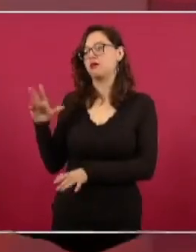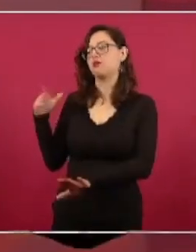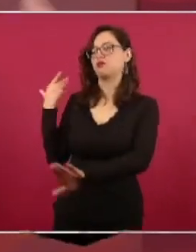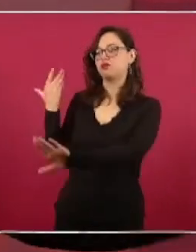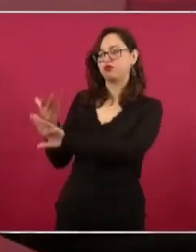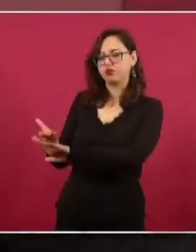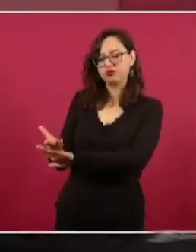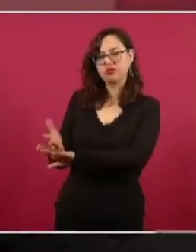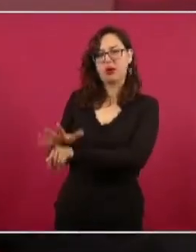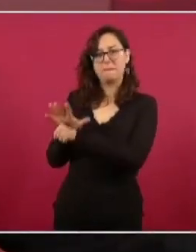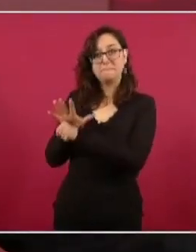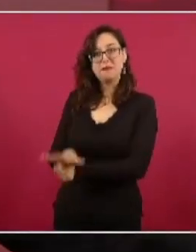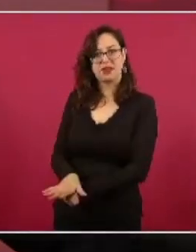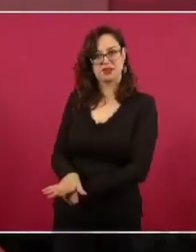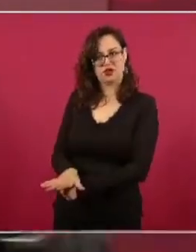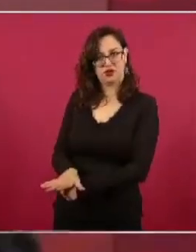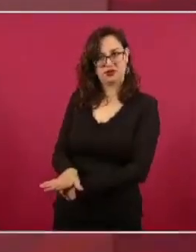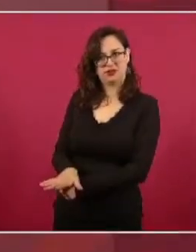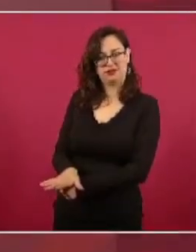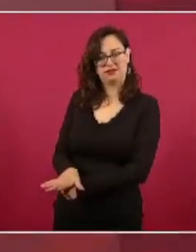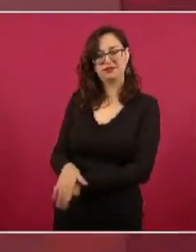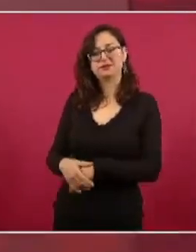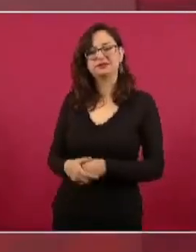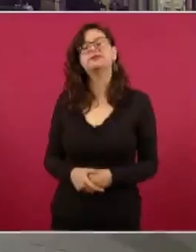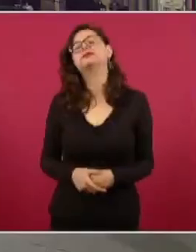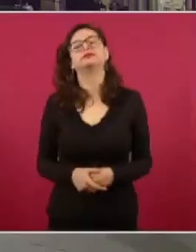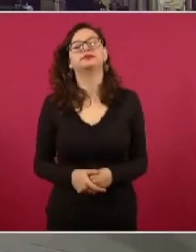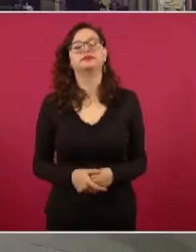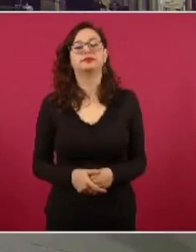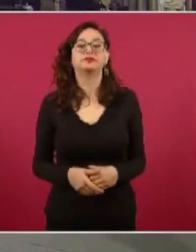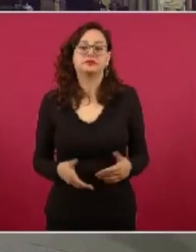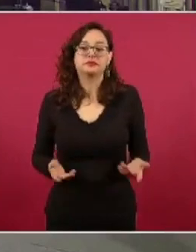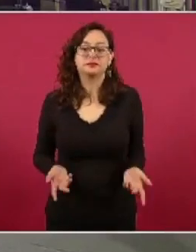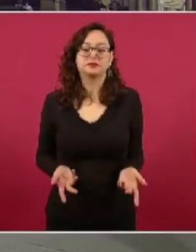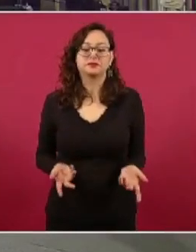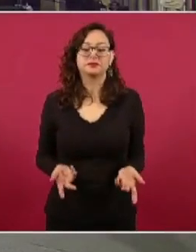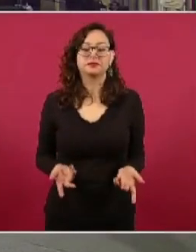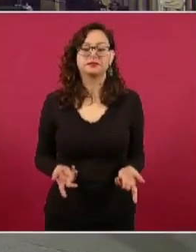Periodistas o dueños de medios de comunicación, hablando del aeropuerto,